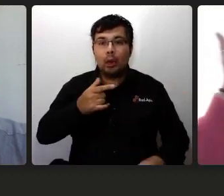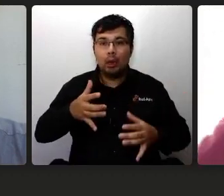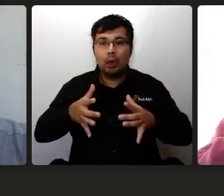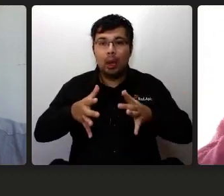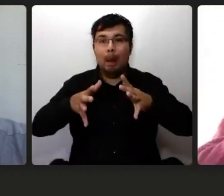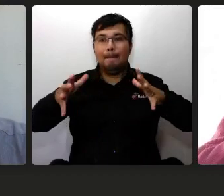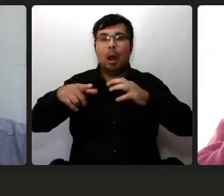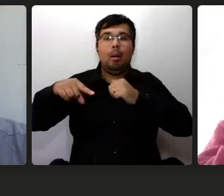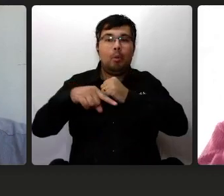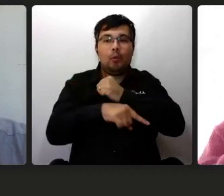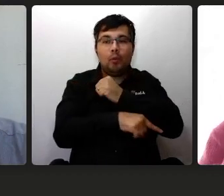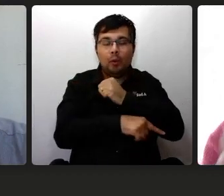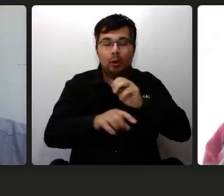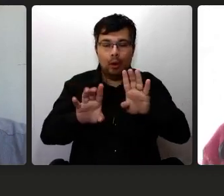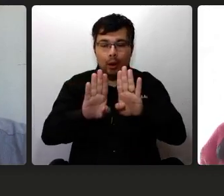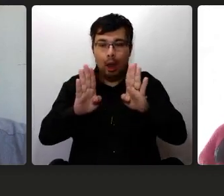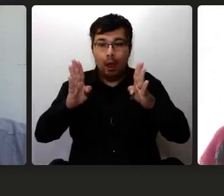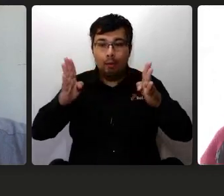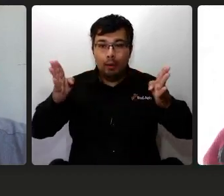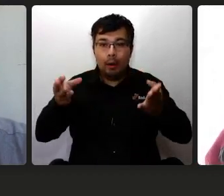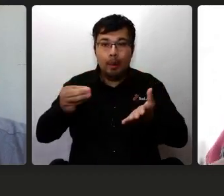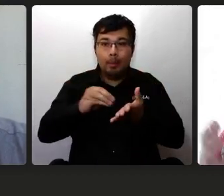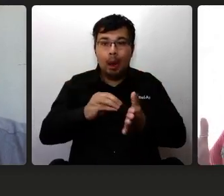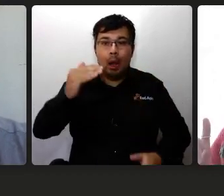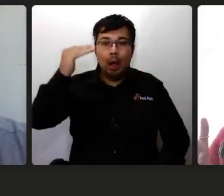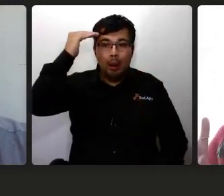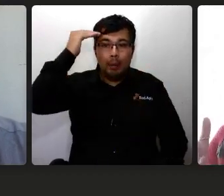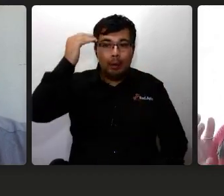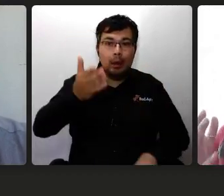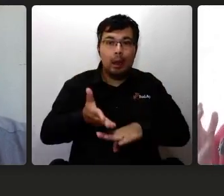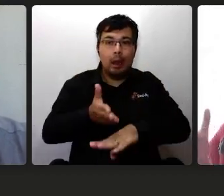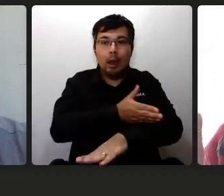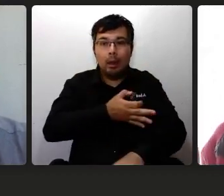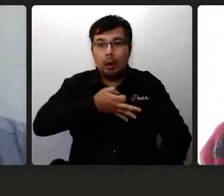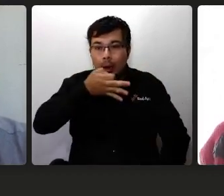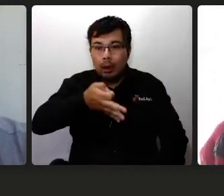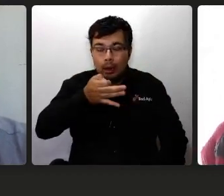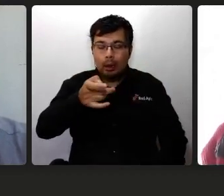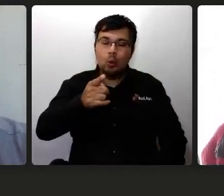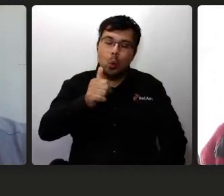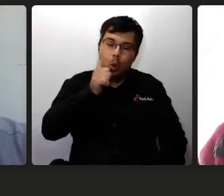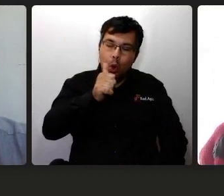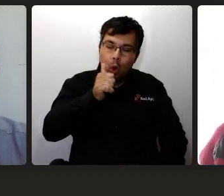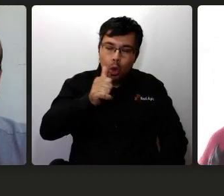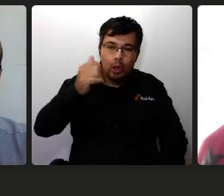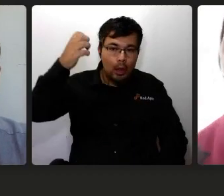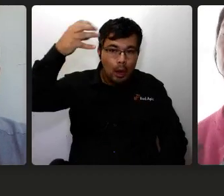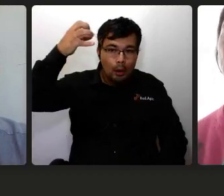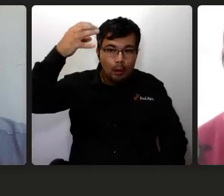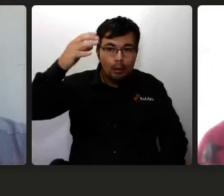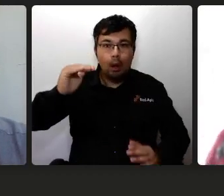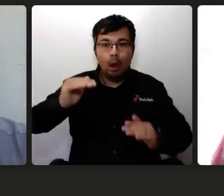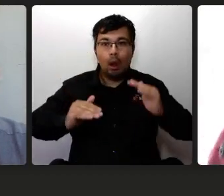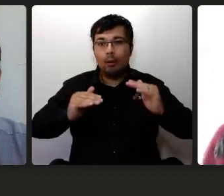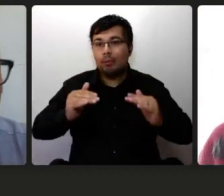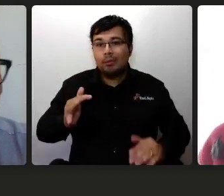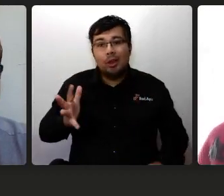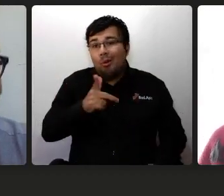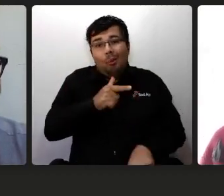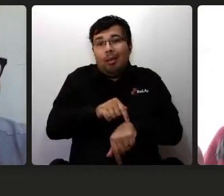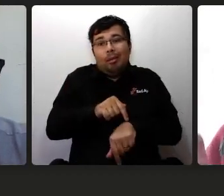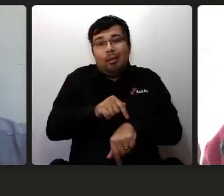más y abrir un poco la mente. Lo que hablábamos de este tema de como de estar al día. A veces no tenemos mucho tiempo para